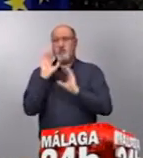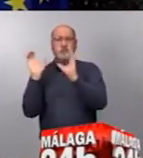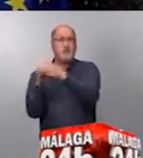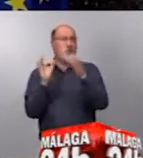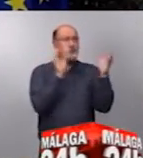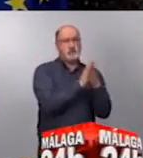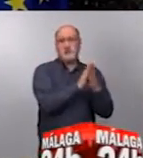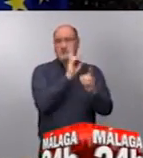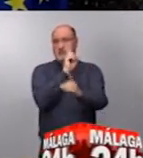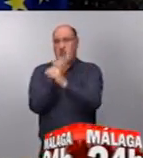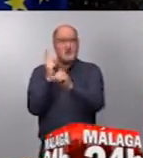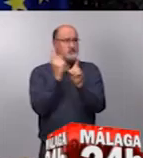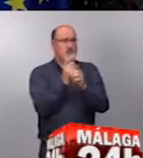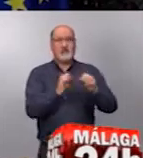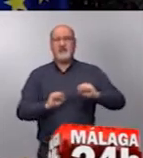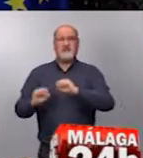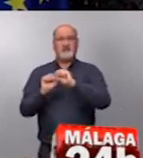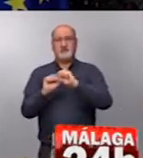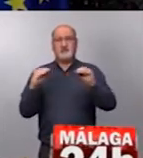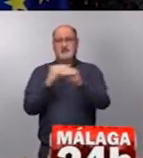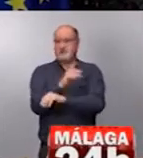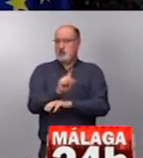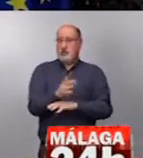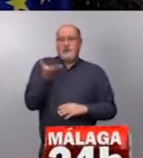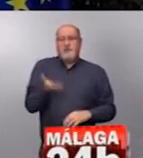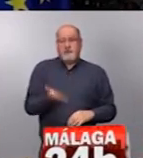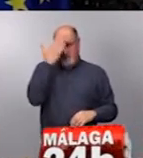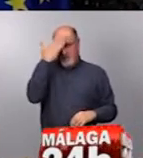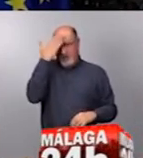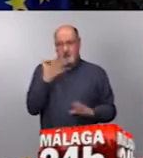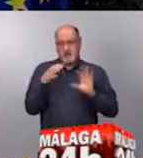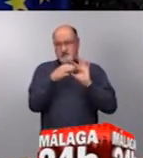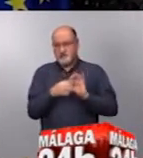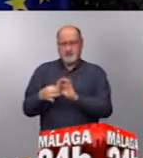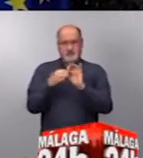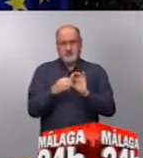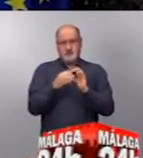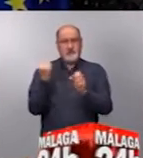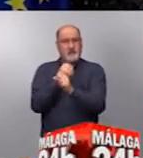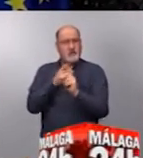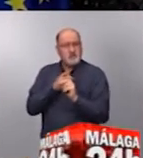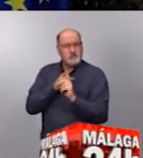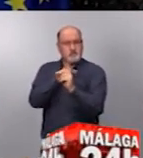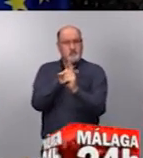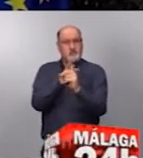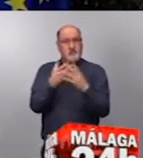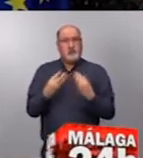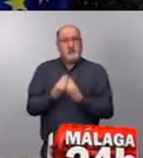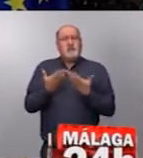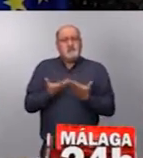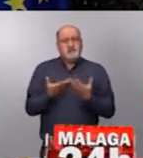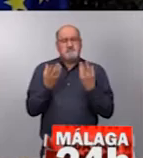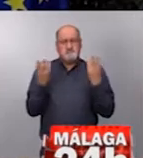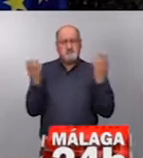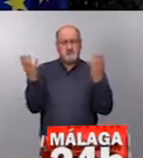postura. Creo que es importante el que trabajemos de manera silente, entre todos los gobiernos, de manera